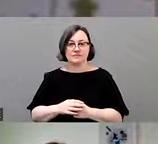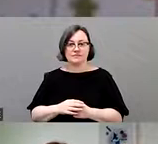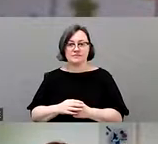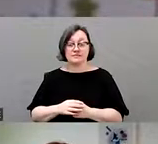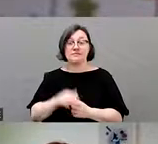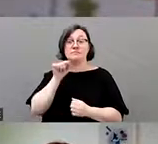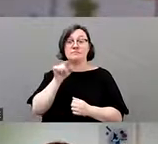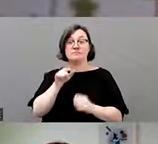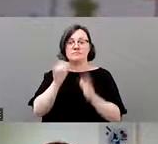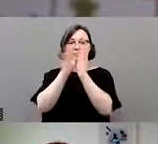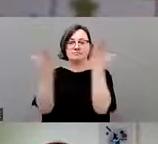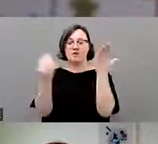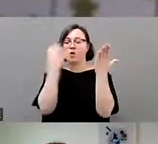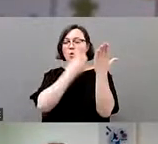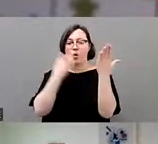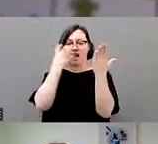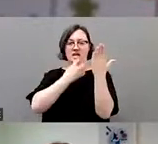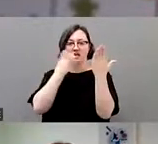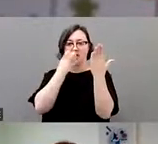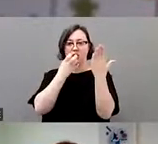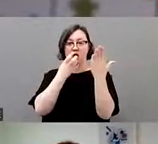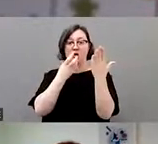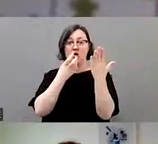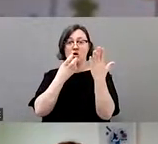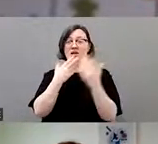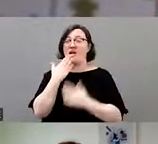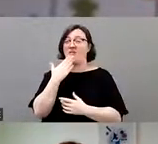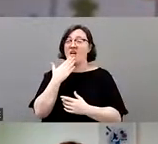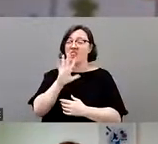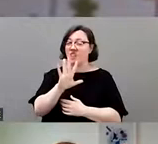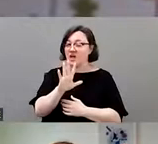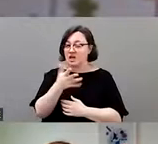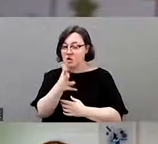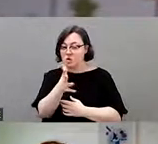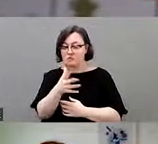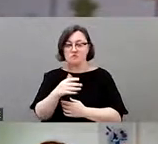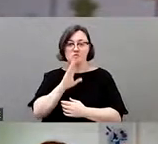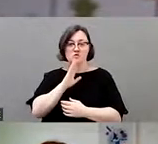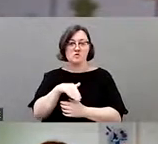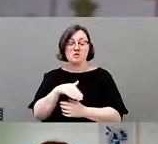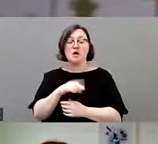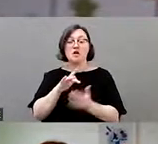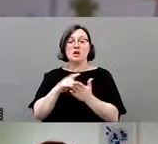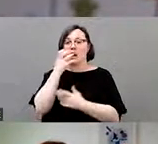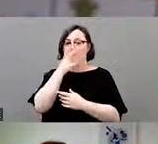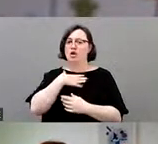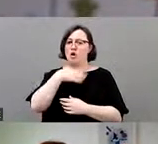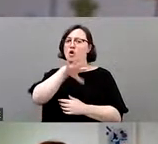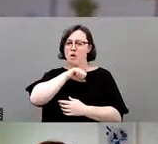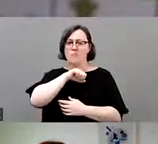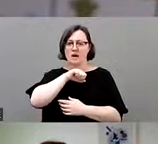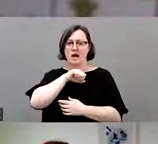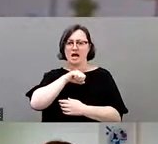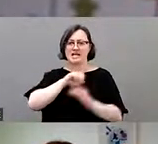Esto es con un cuento, esto no sé si tendría 5 años, yo creo por ahí, y es con un cuento que le compré yo